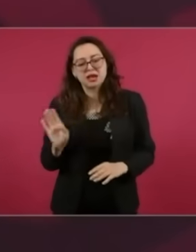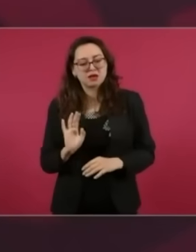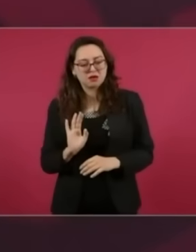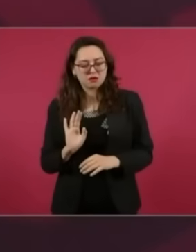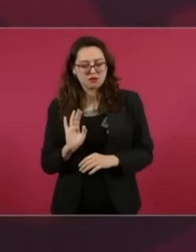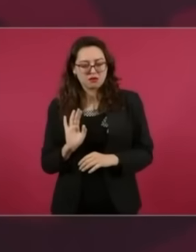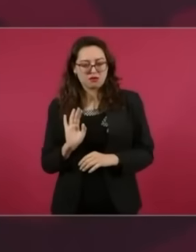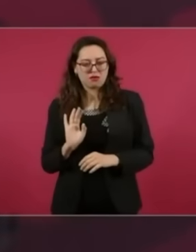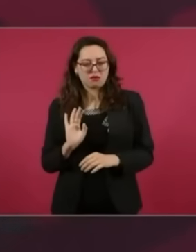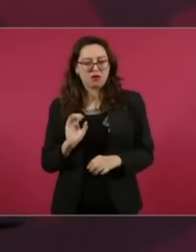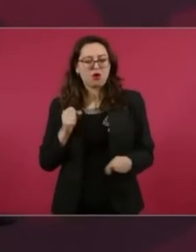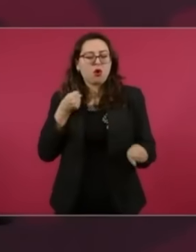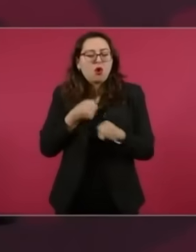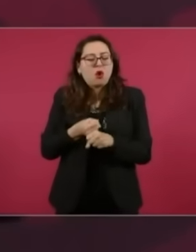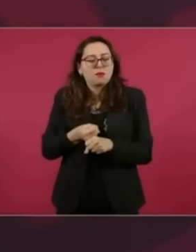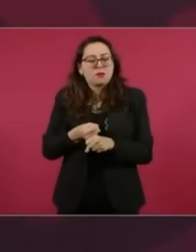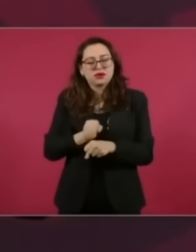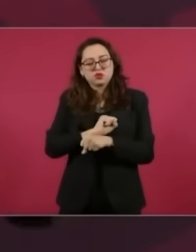blandos